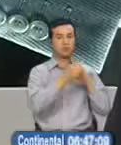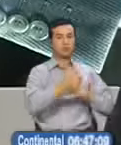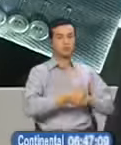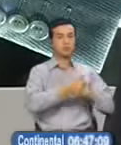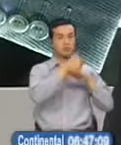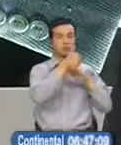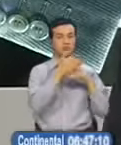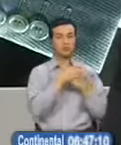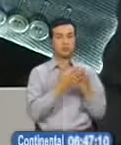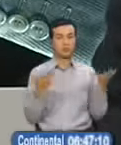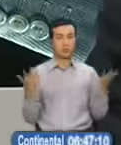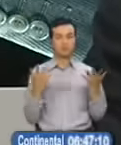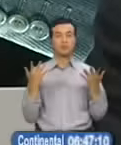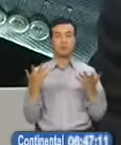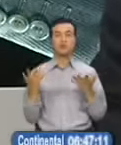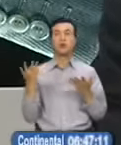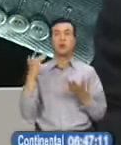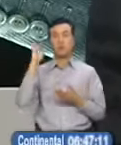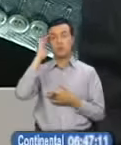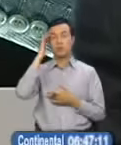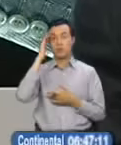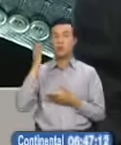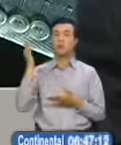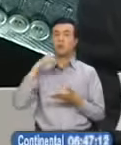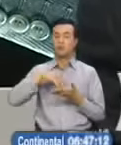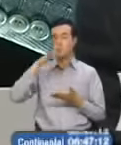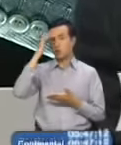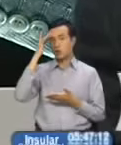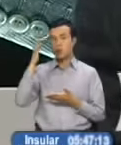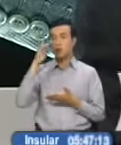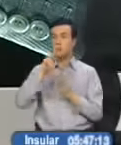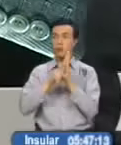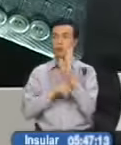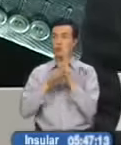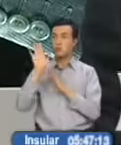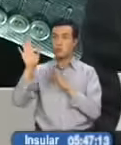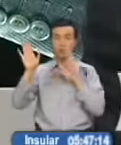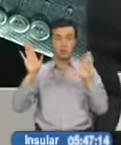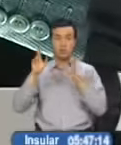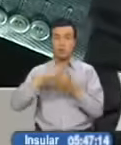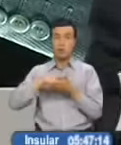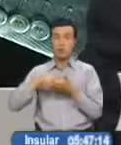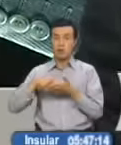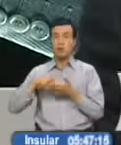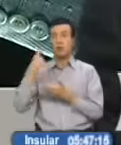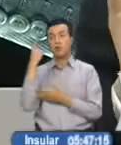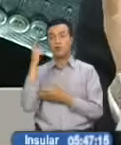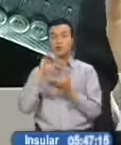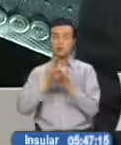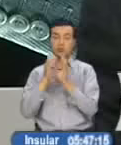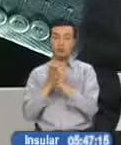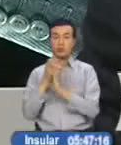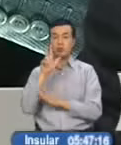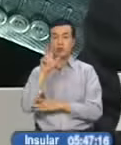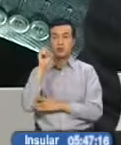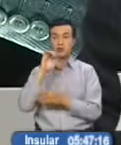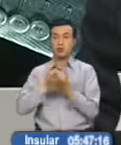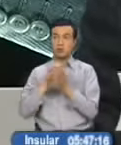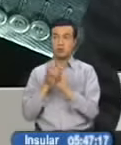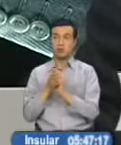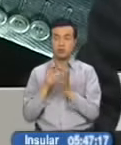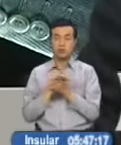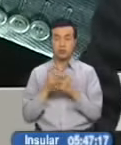La ratificación es lo que nos preocupa porque lo tienen que hacer los parlamentos. Si la firma se da entre el 11 de noviembre y el 30 de